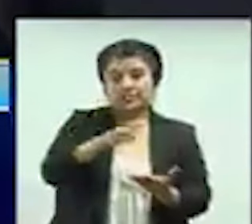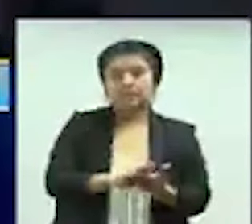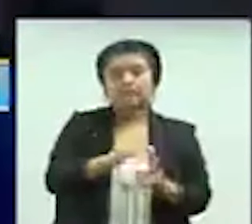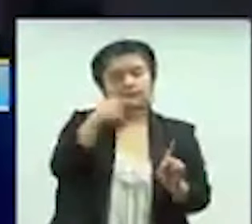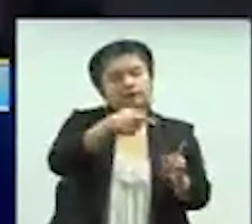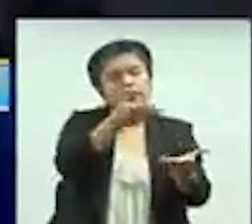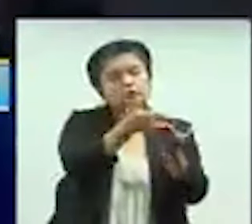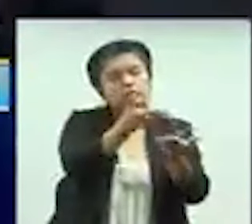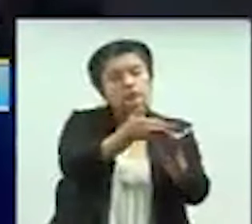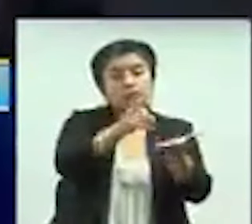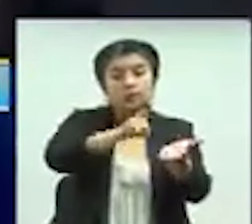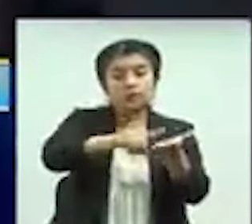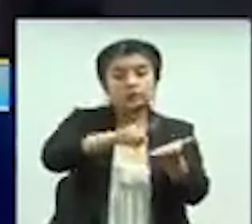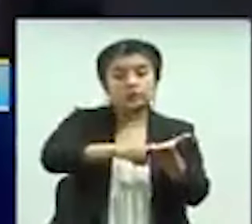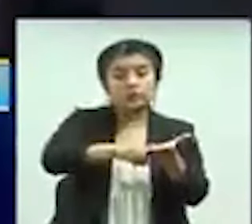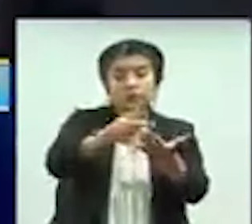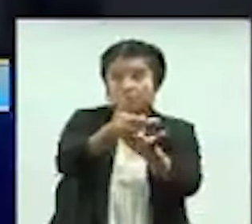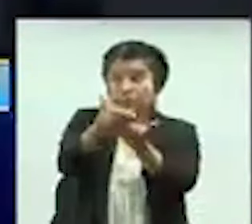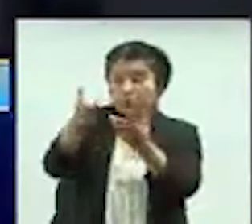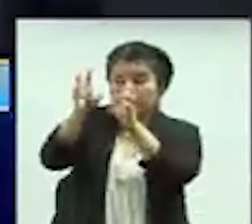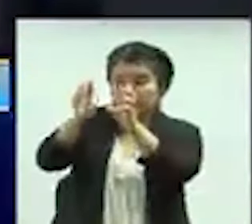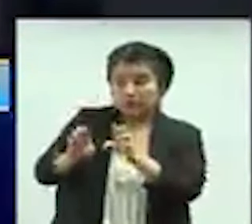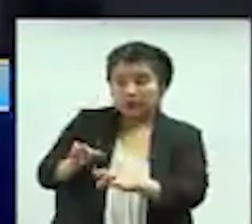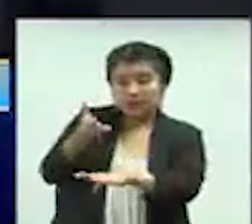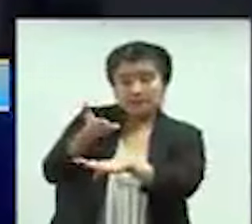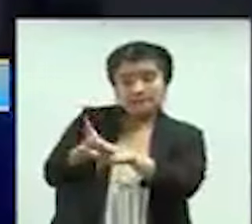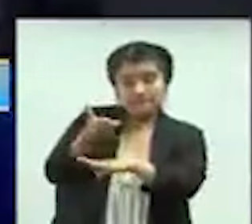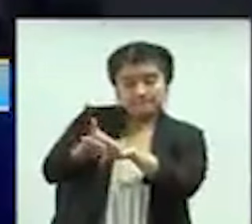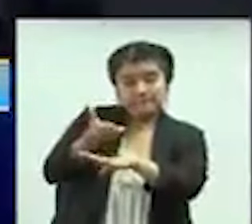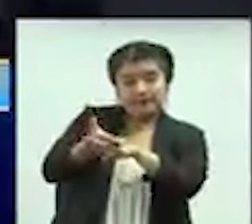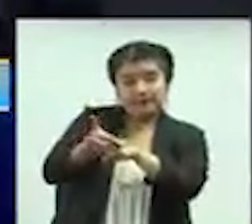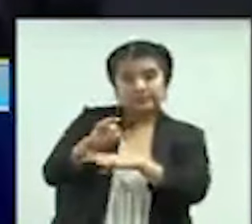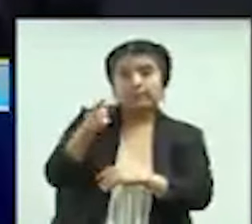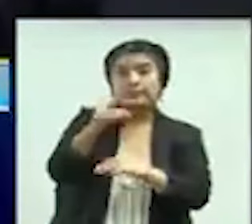solicitud presentada por el ministro. Se hace llamado a votación.